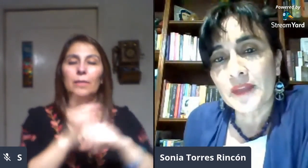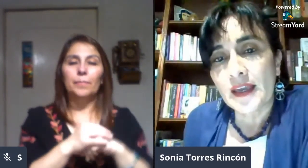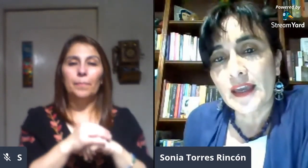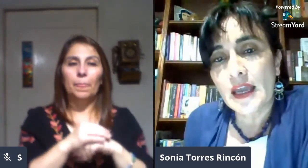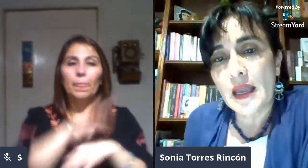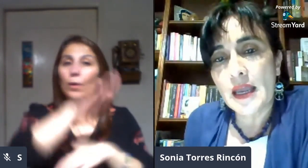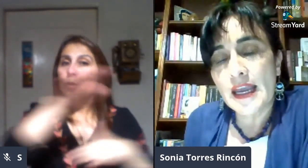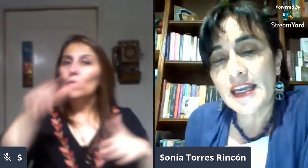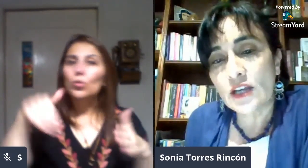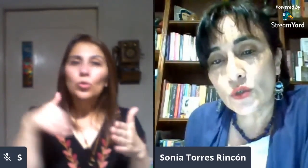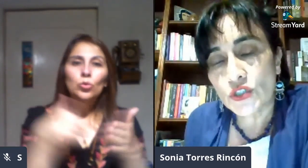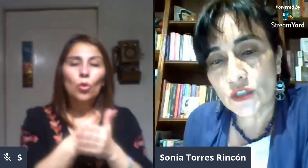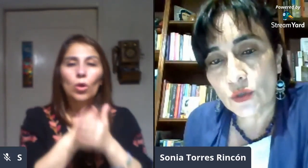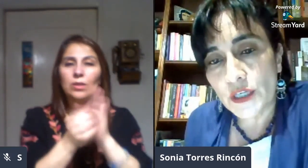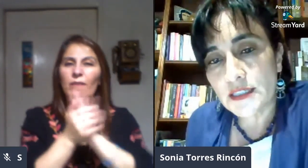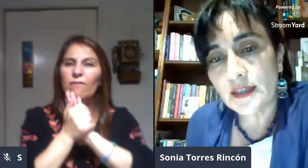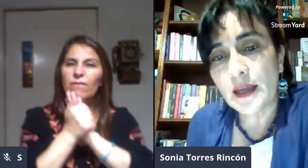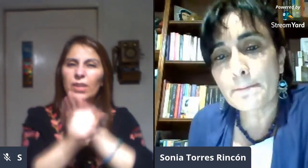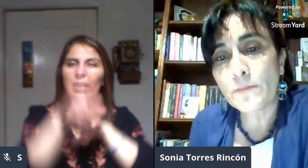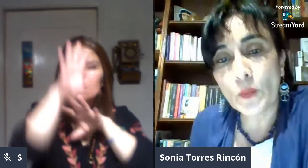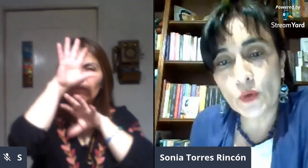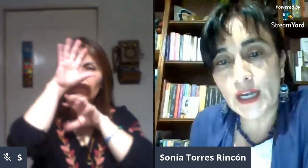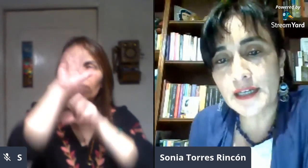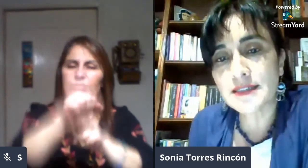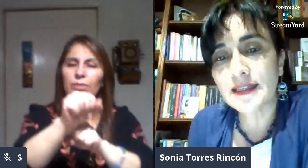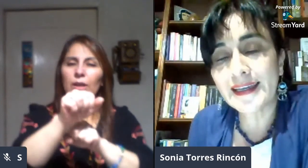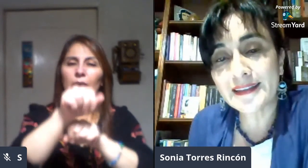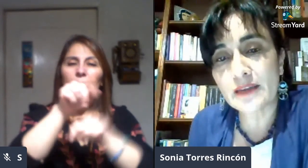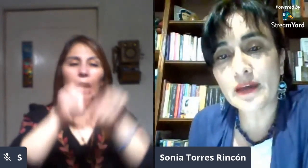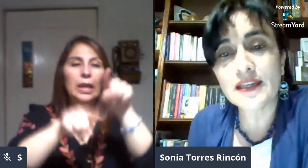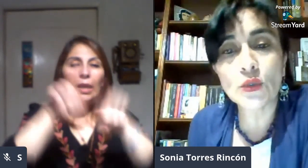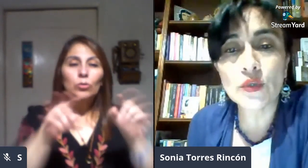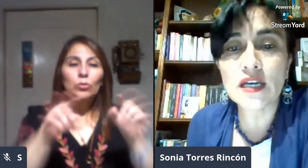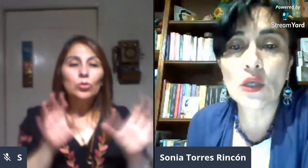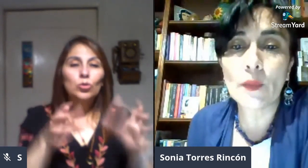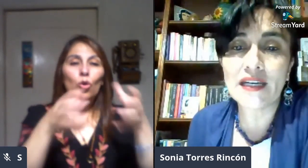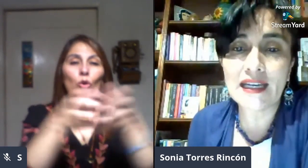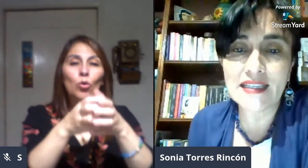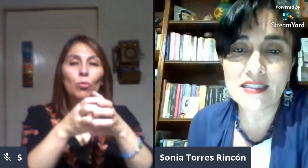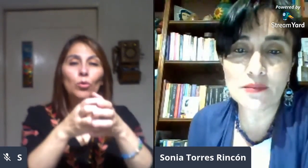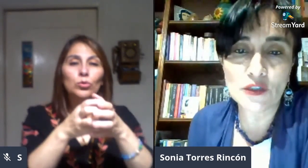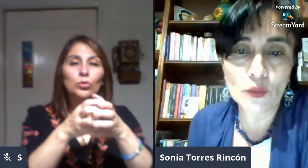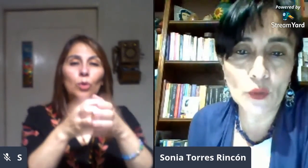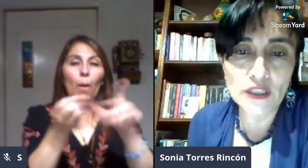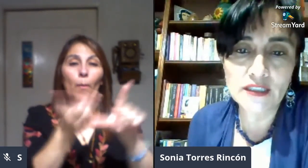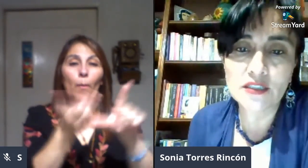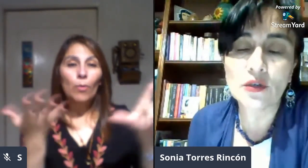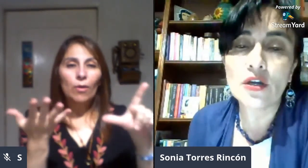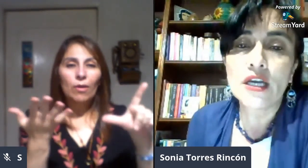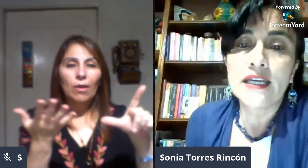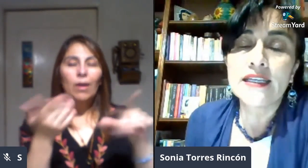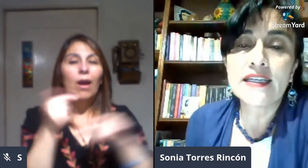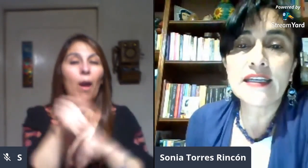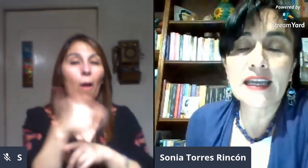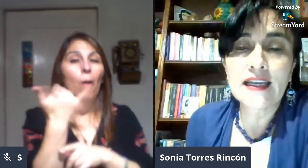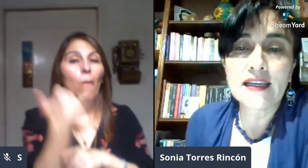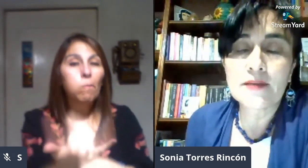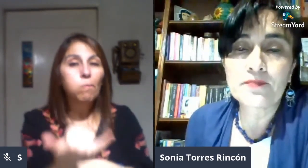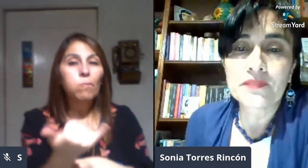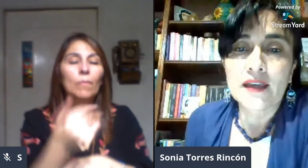tiene en algunos sectores populares el tema del cuidado para el agenciamiento político